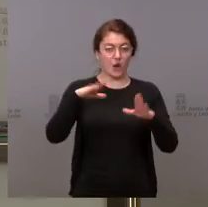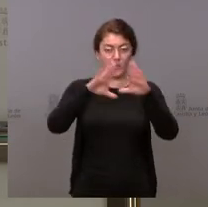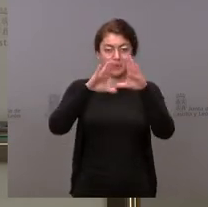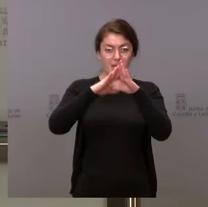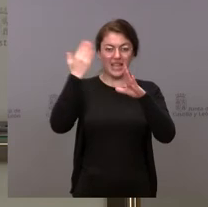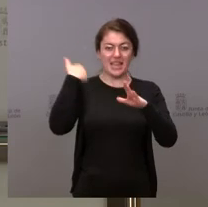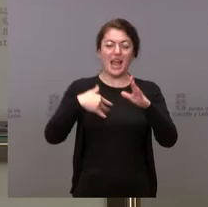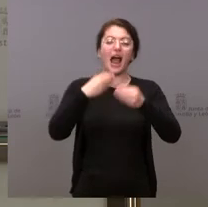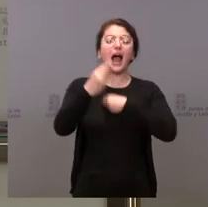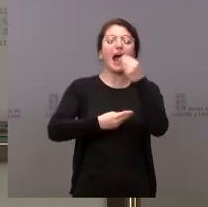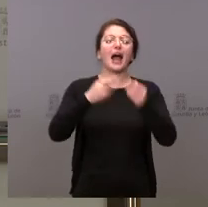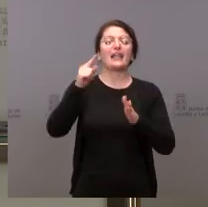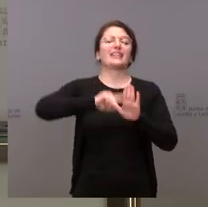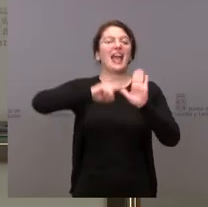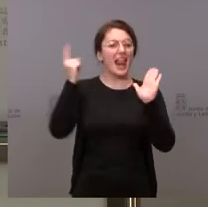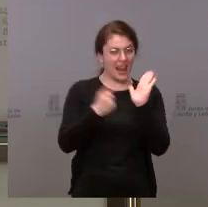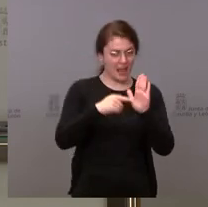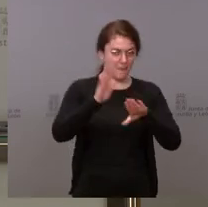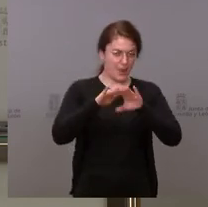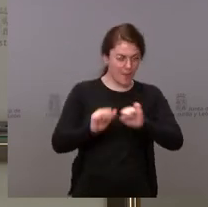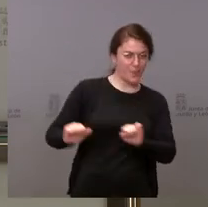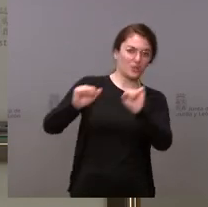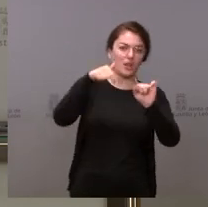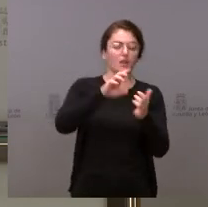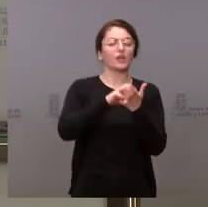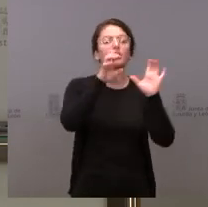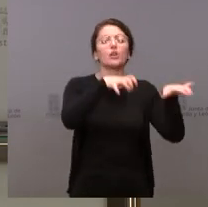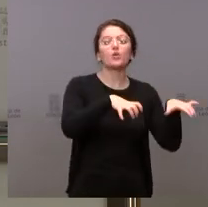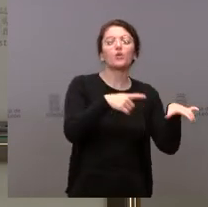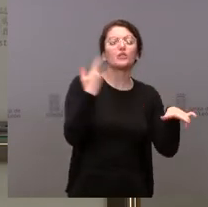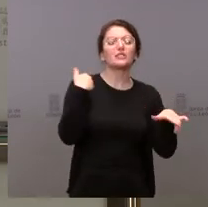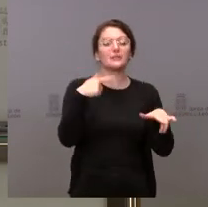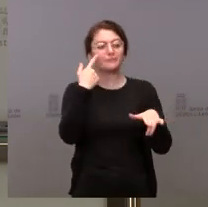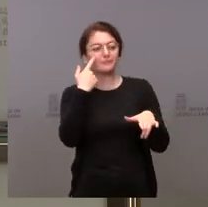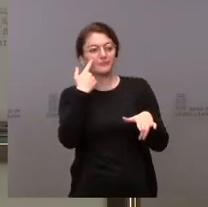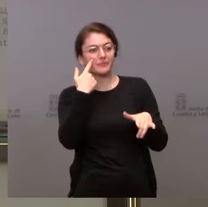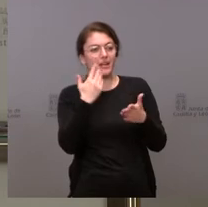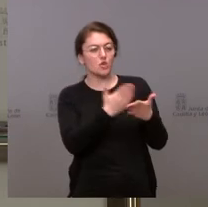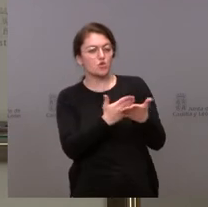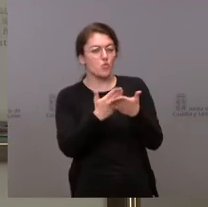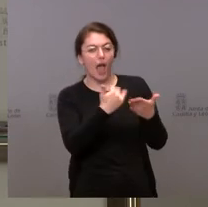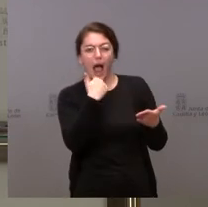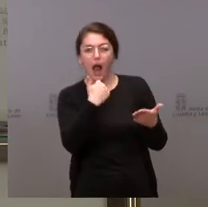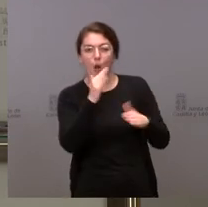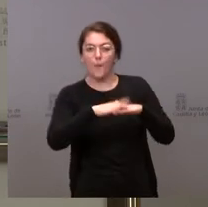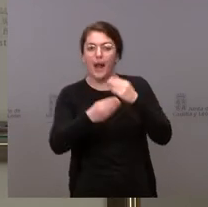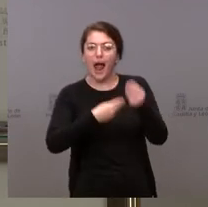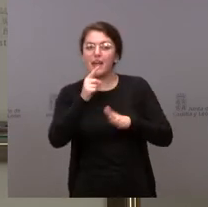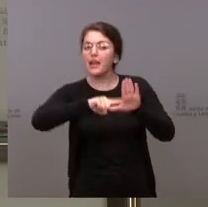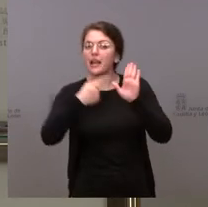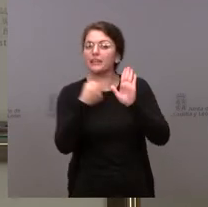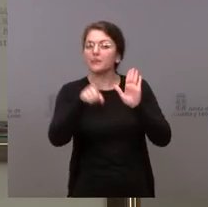blindarse castilla y león estudia o ya trabaja en algo parecido o similar